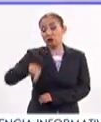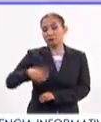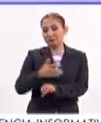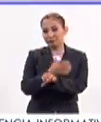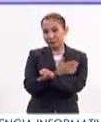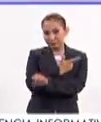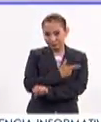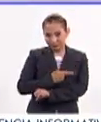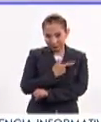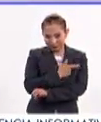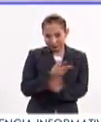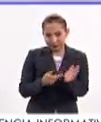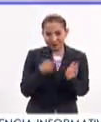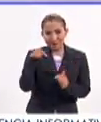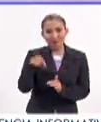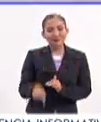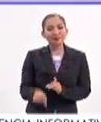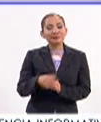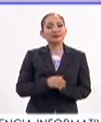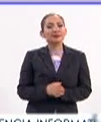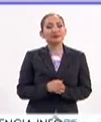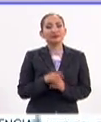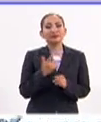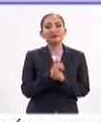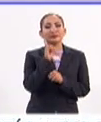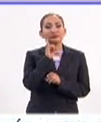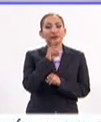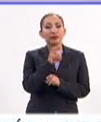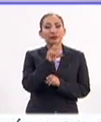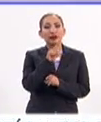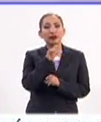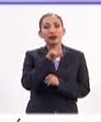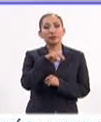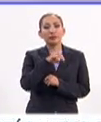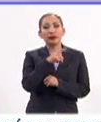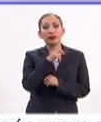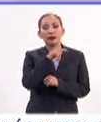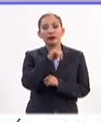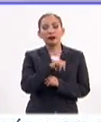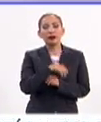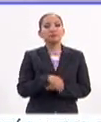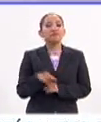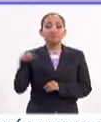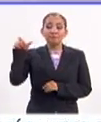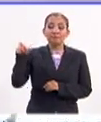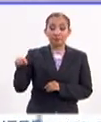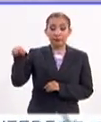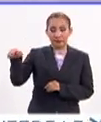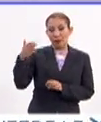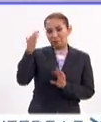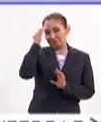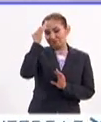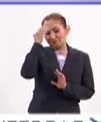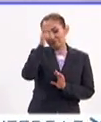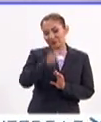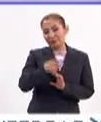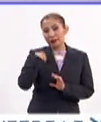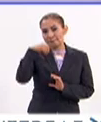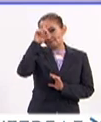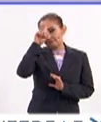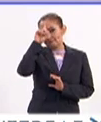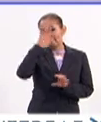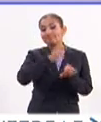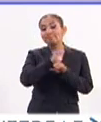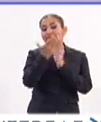acompaña, nos da mucho gusto que esté con nosotros aquí de nuevo, la licenciada Valeria Magdalena Garduño Caballero. Ella pues ya la conocen bien, es